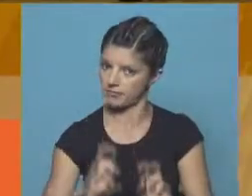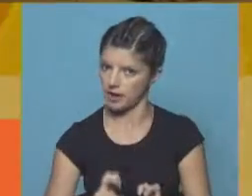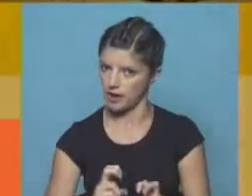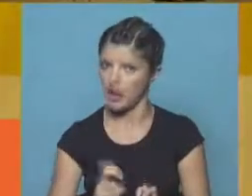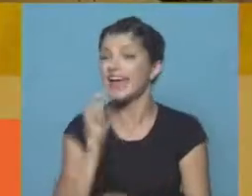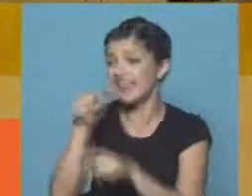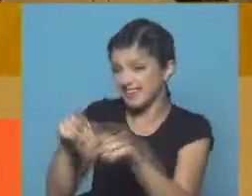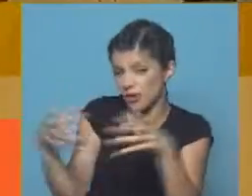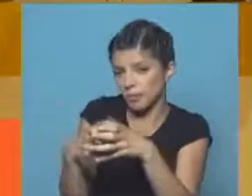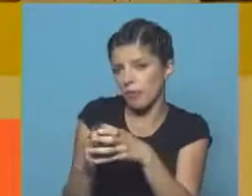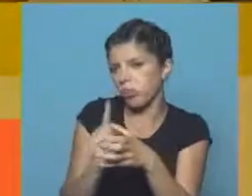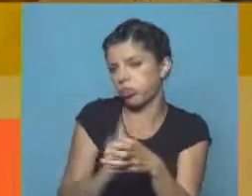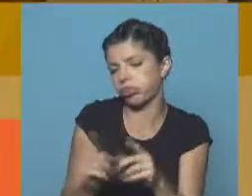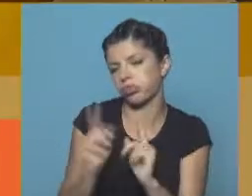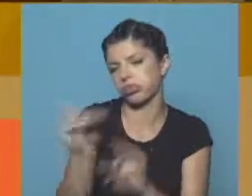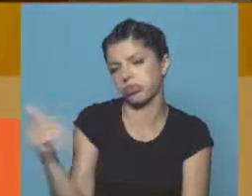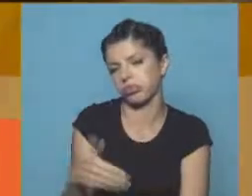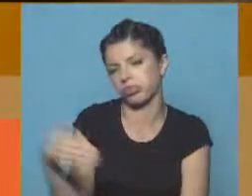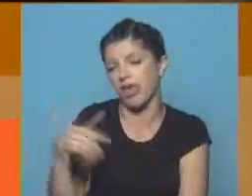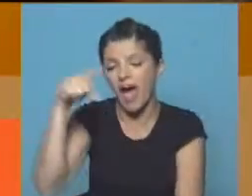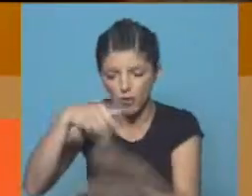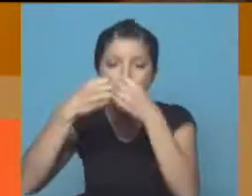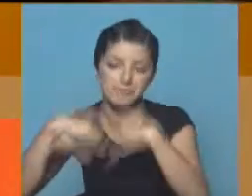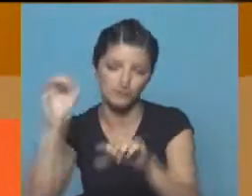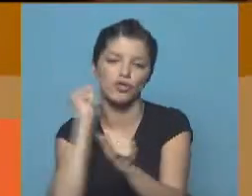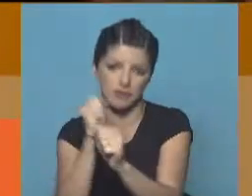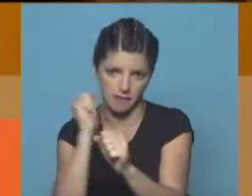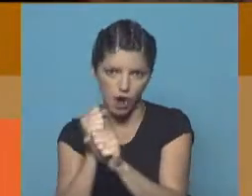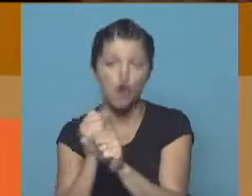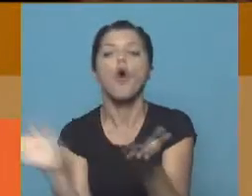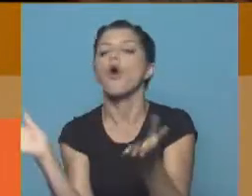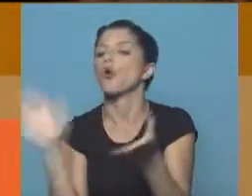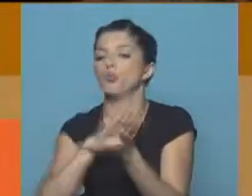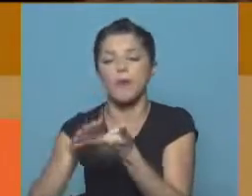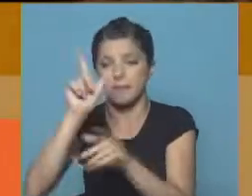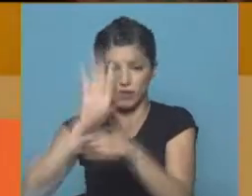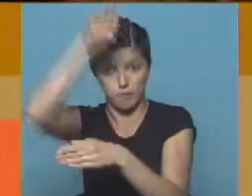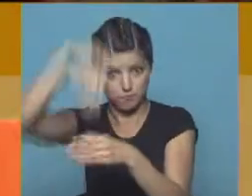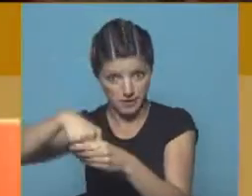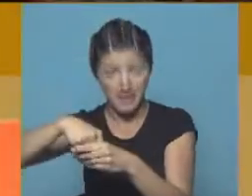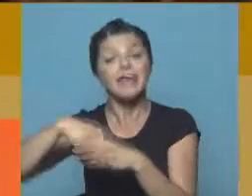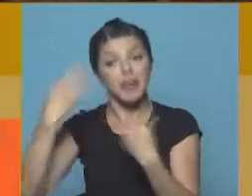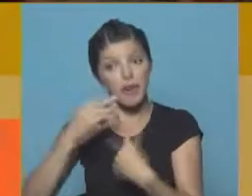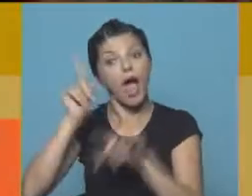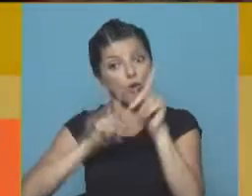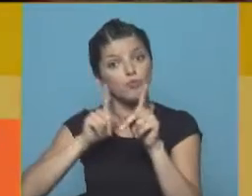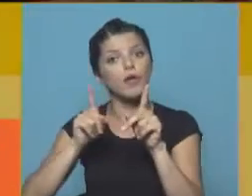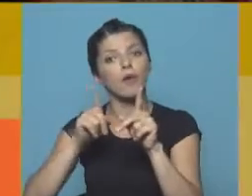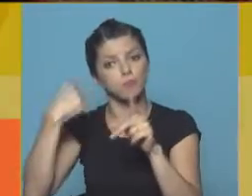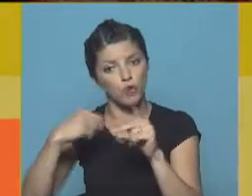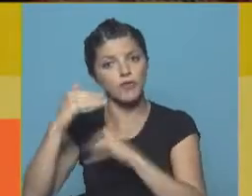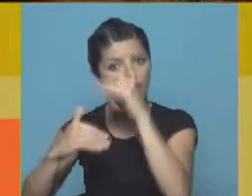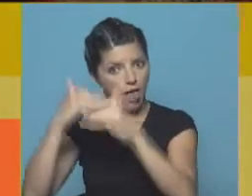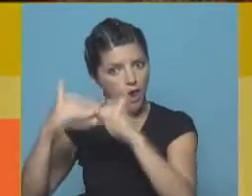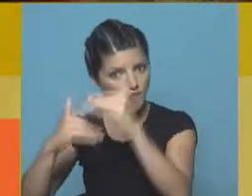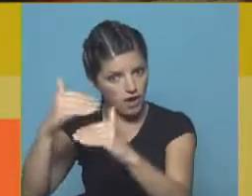prácticamente paralizado, recién ahora ha comenzado a trabajar con una nueva integración, la verdad ha avanzado en los procesos de selección y está avanzando